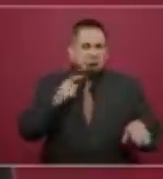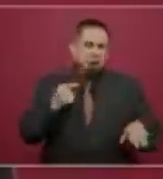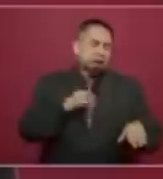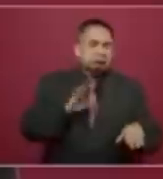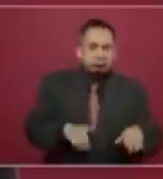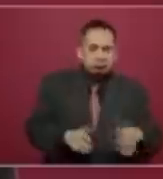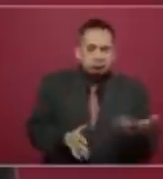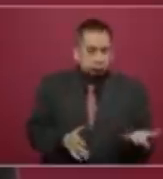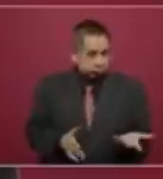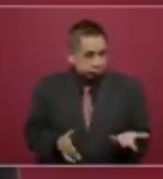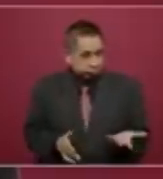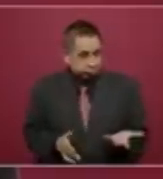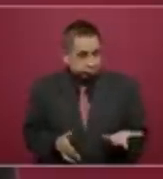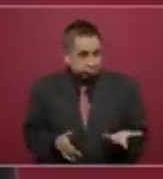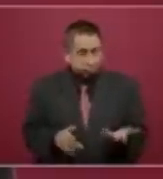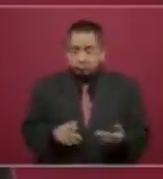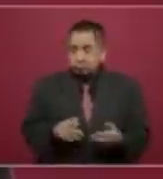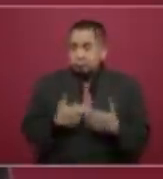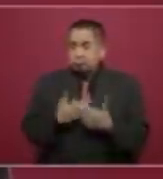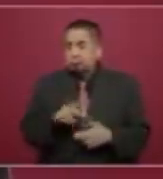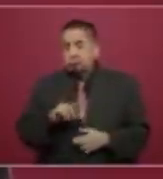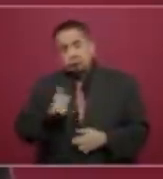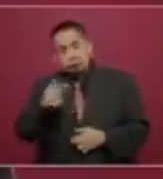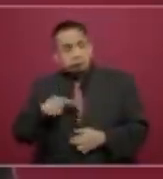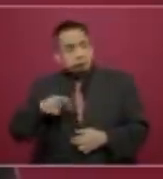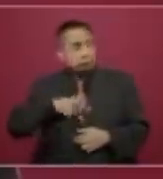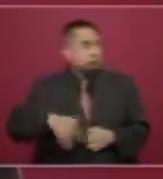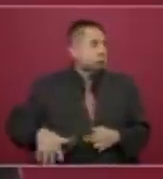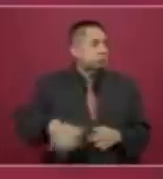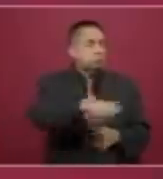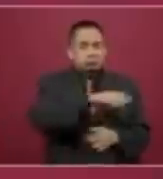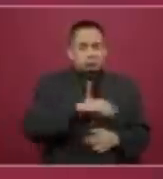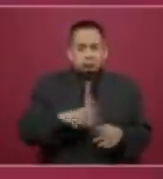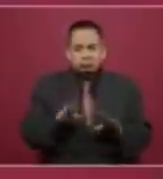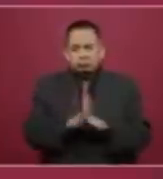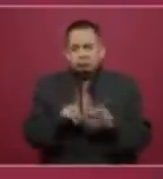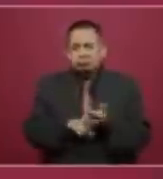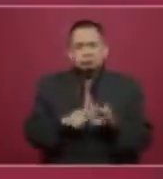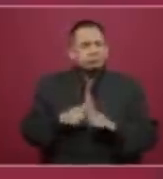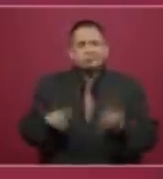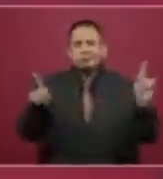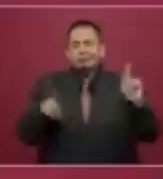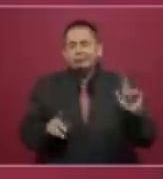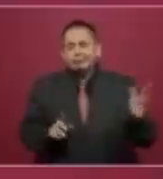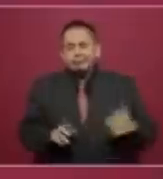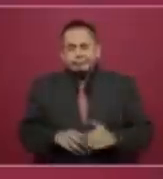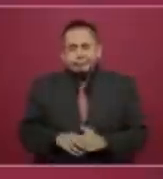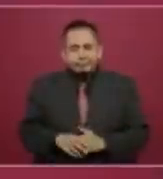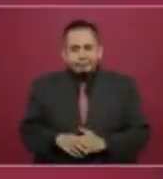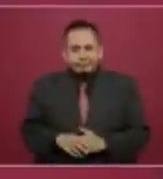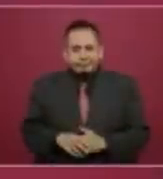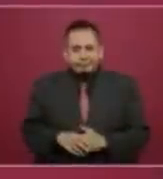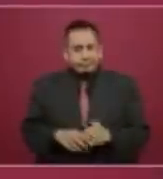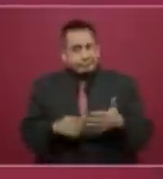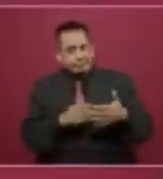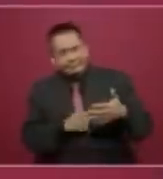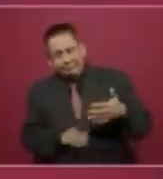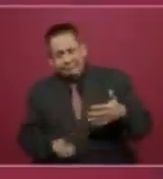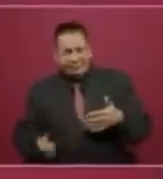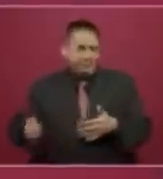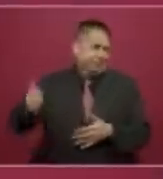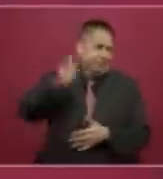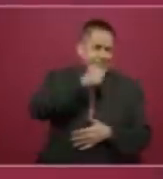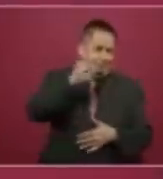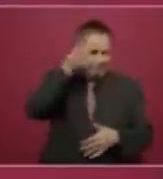pero el resto era de otro tipo, pero y hasta